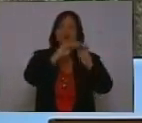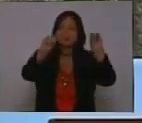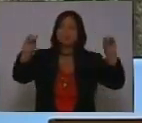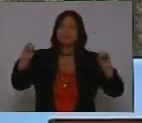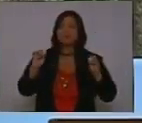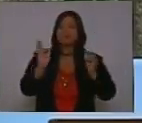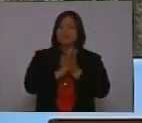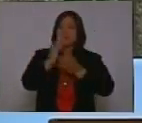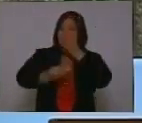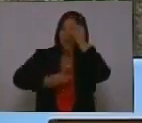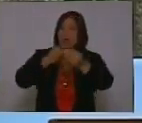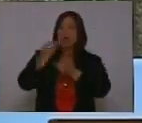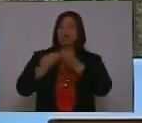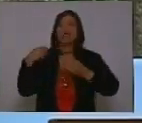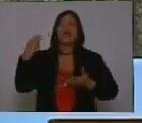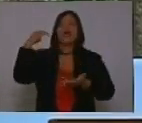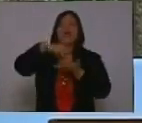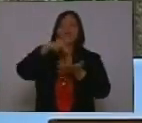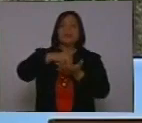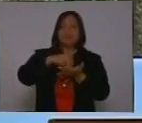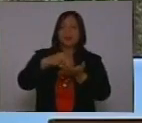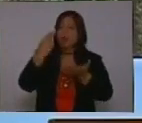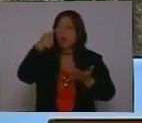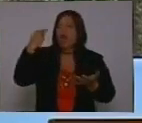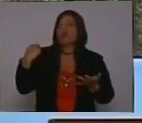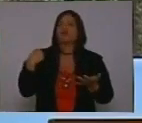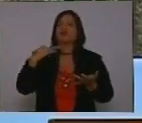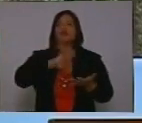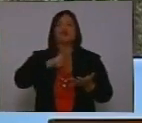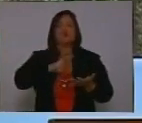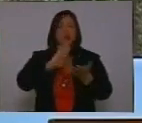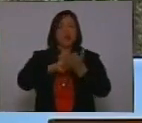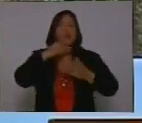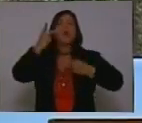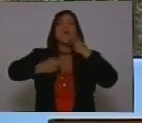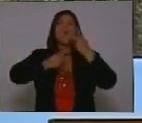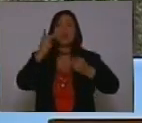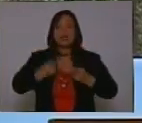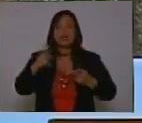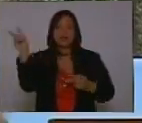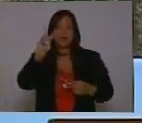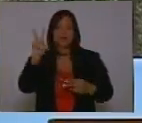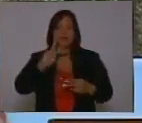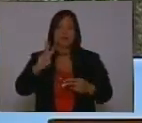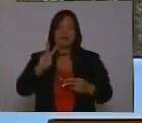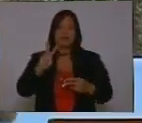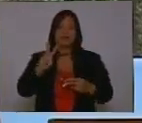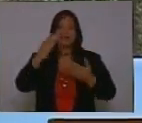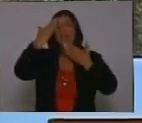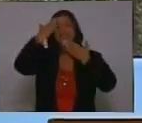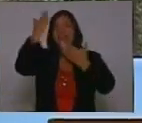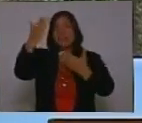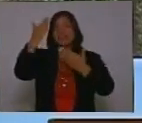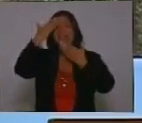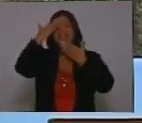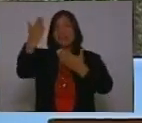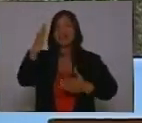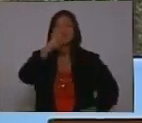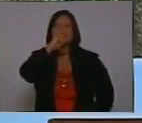a ser protagónicos, a ser actores de la política venezolana. Gracias,